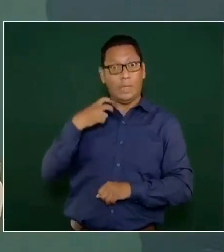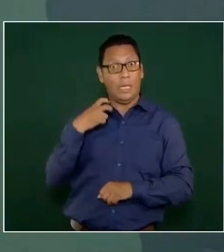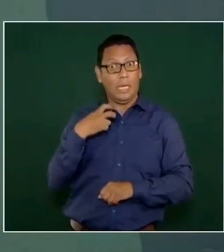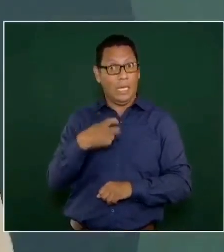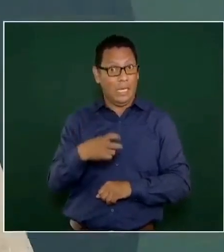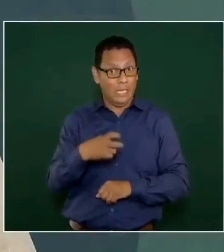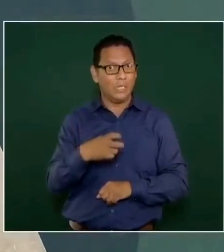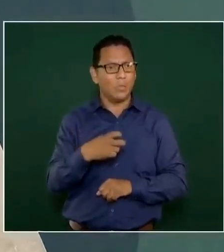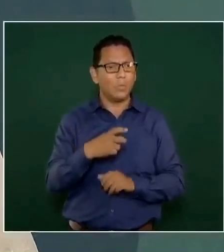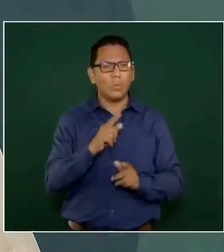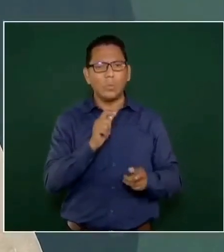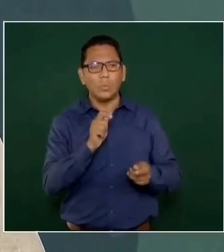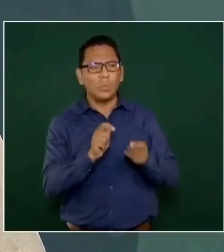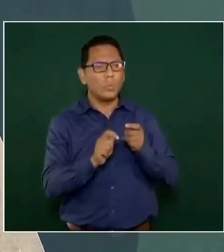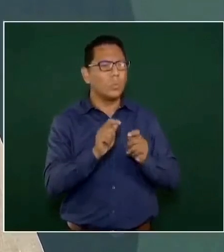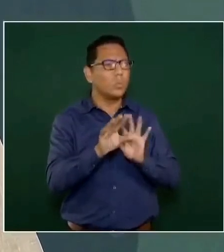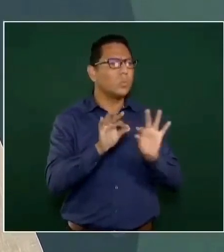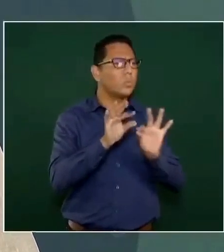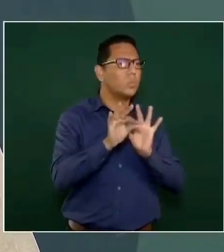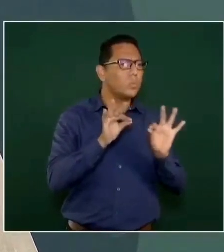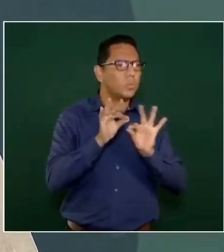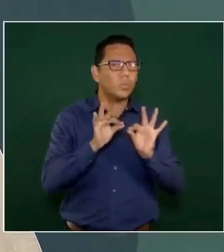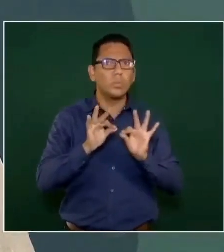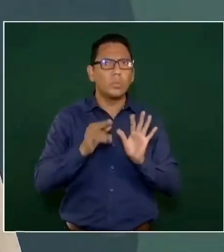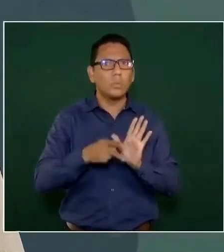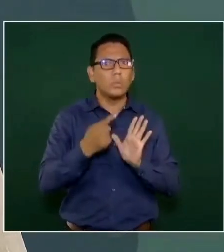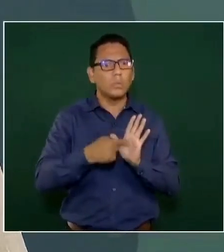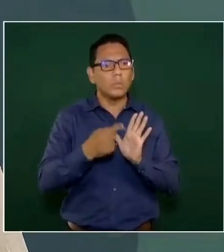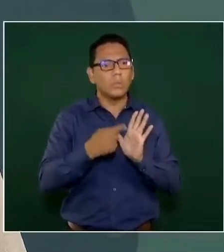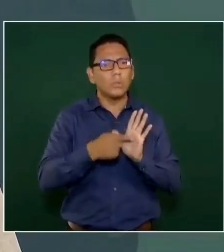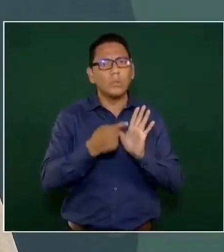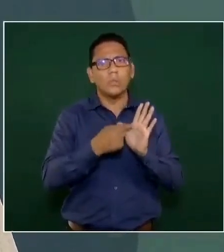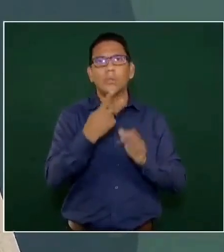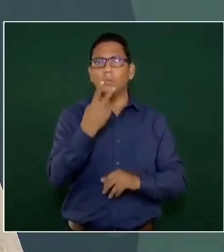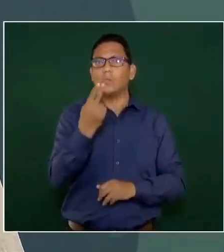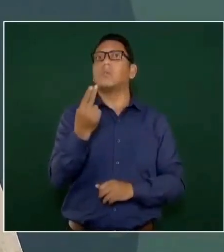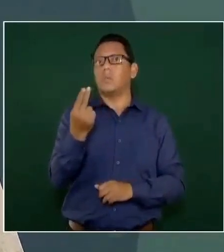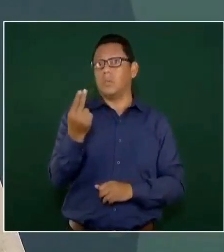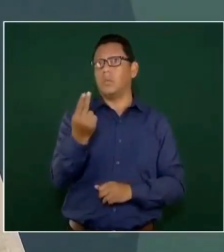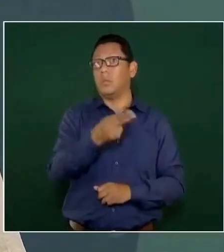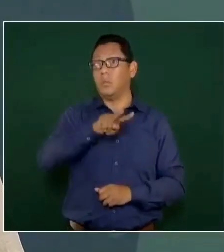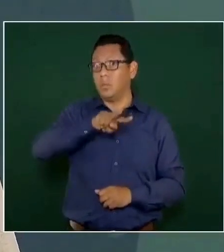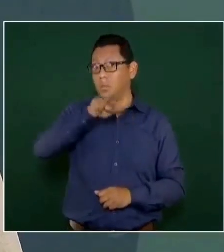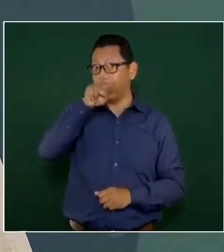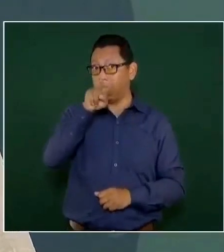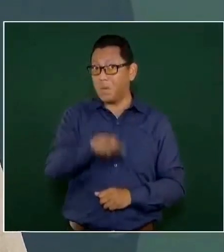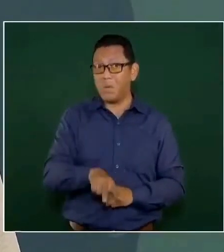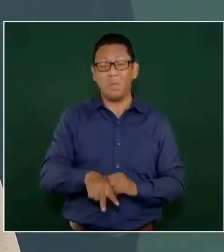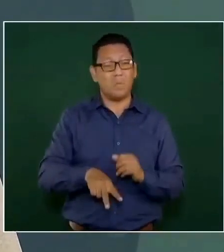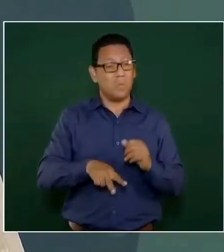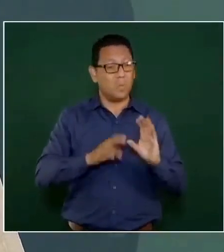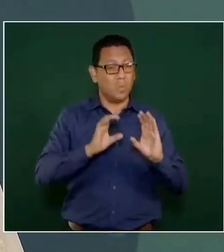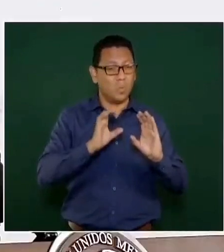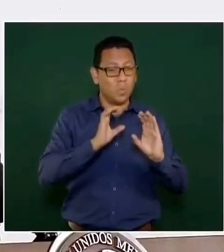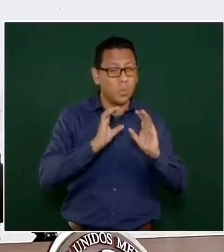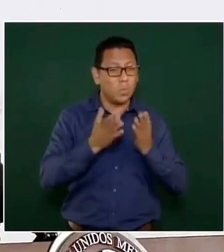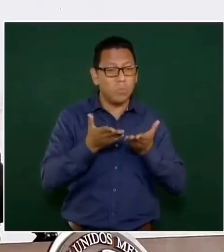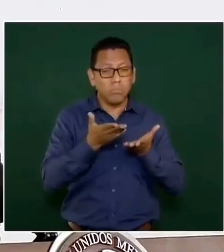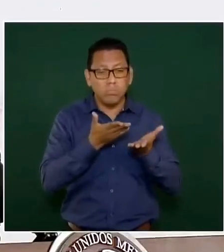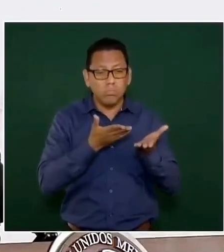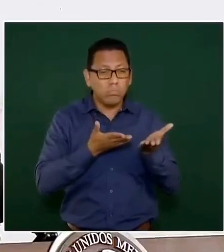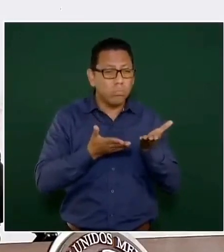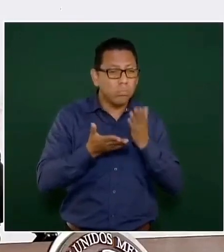pues obviamente se daba momento a momento y que requería de muchas conversaciones, requería de